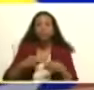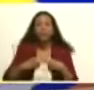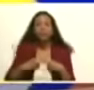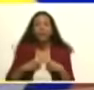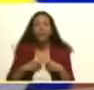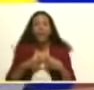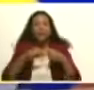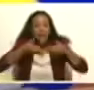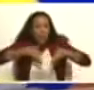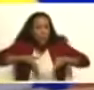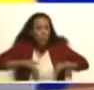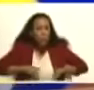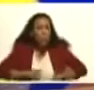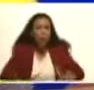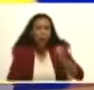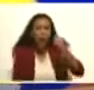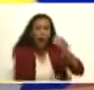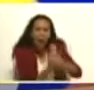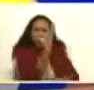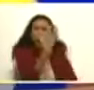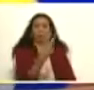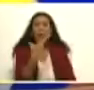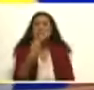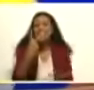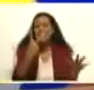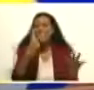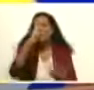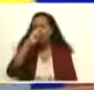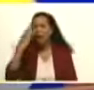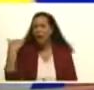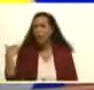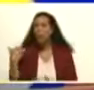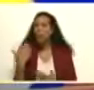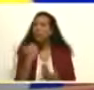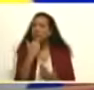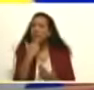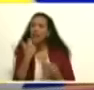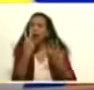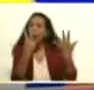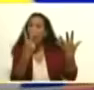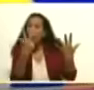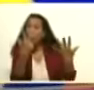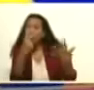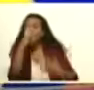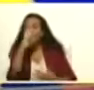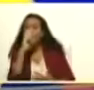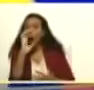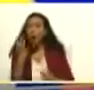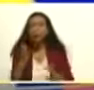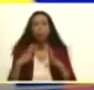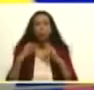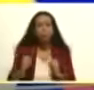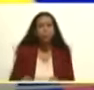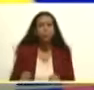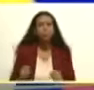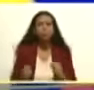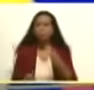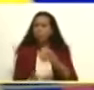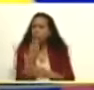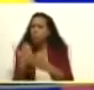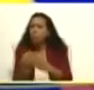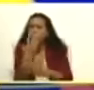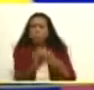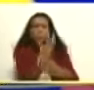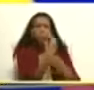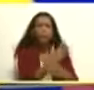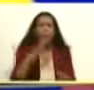su nacimiento, hace ya más de 7 años, ya vamos para 8, bueno, definitivamente ha ido consolidando una fuerza muy importante,